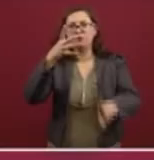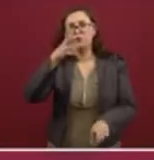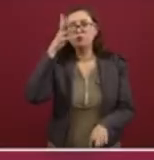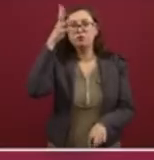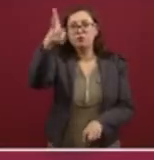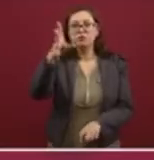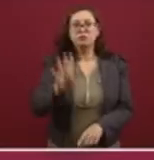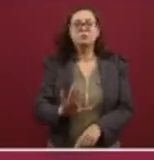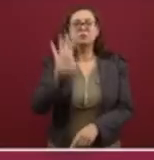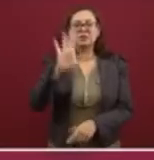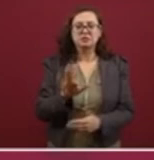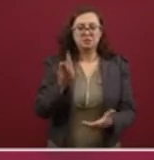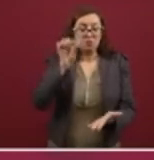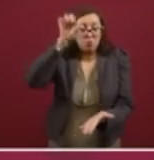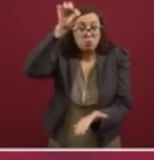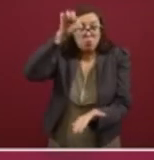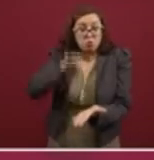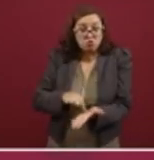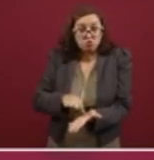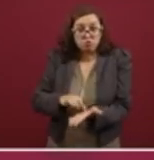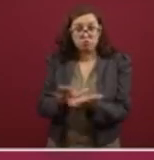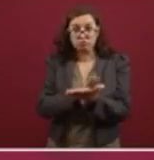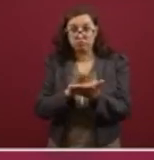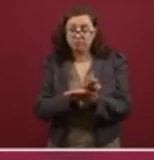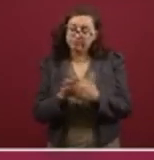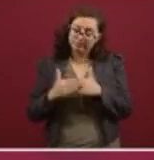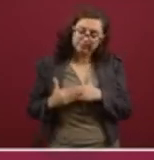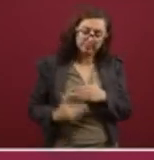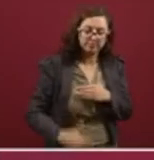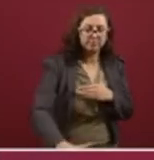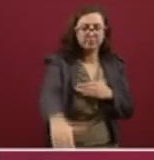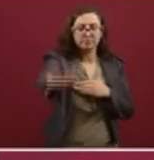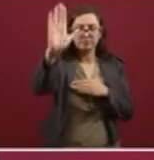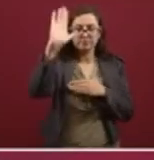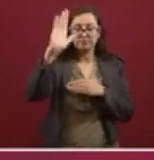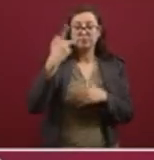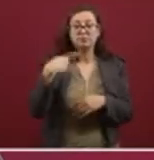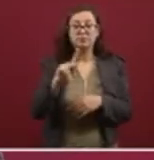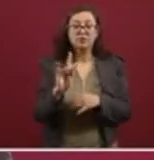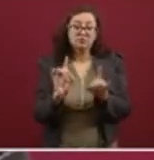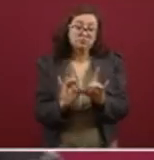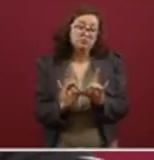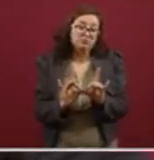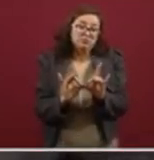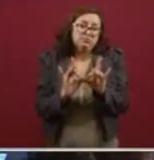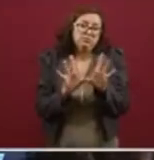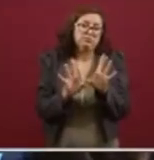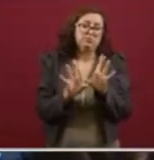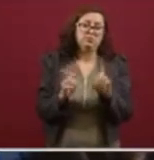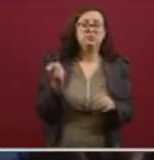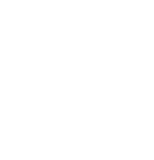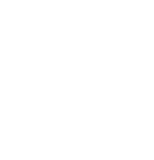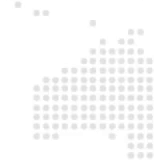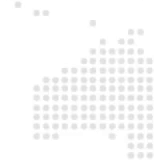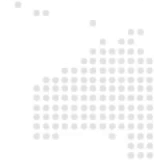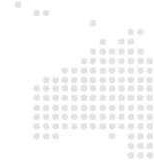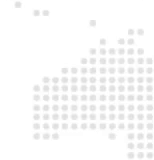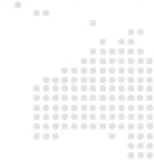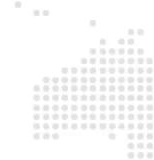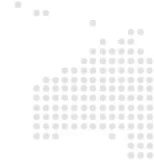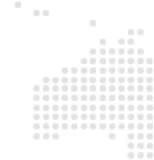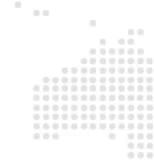últimos 36 años del llamado periodo neoliberal. Con información de Susana Cerezo, Notimex.